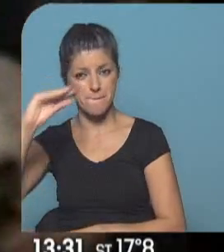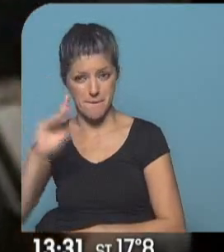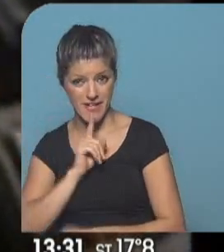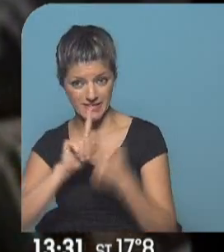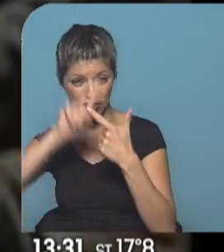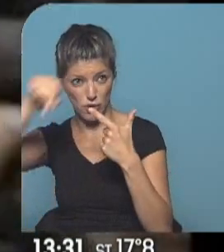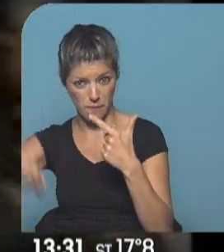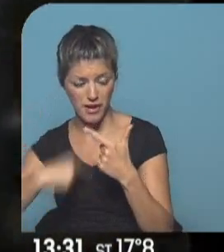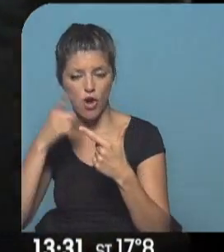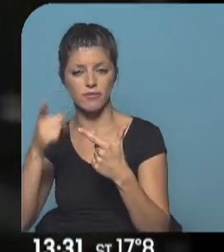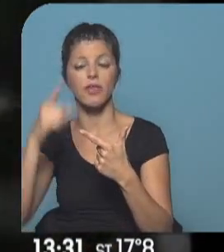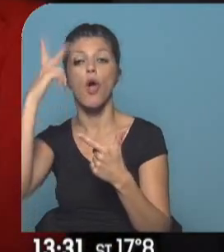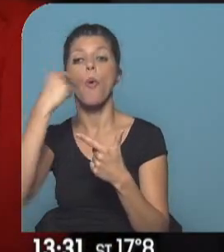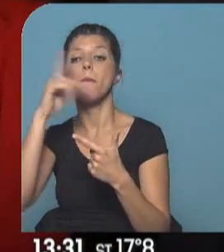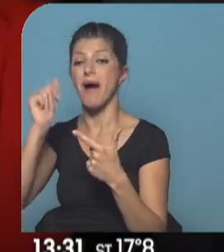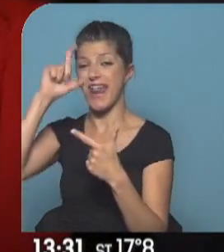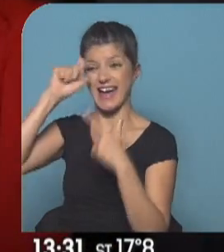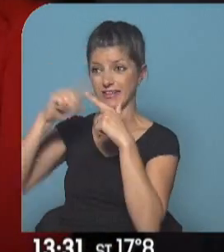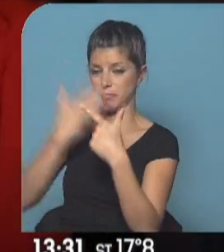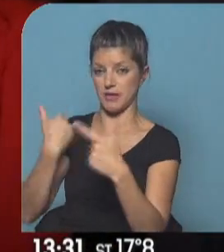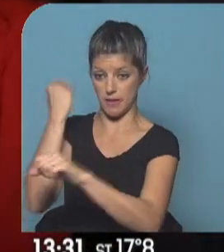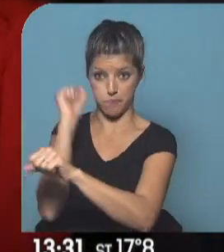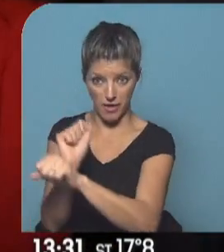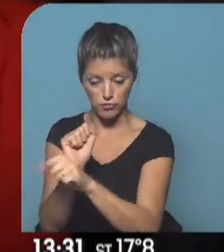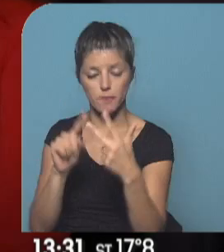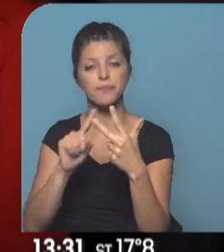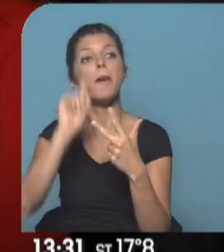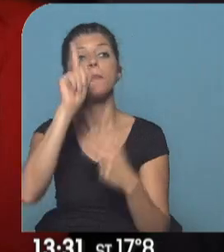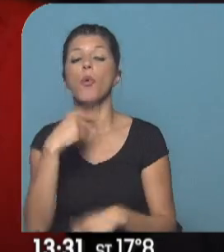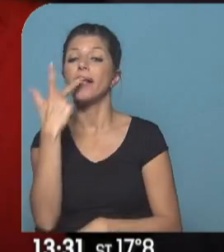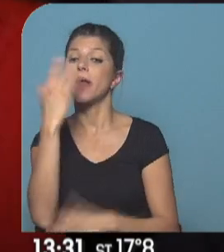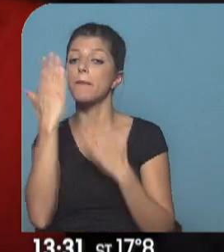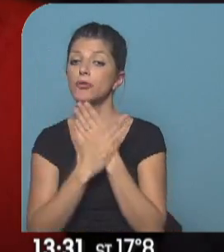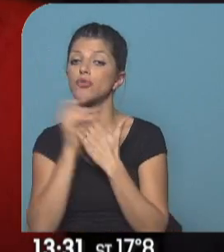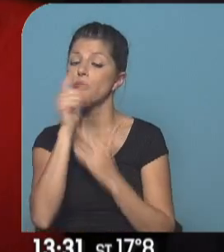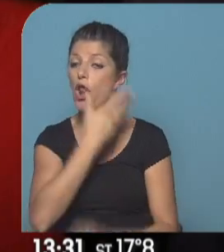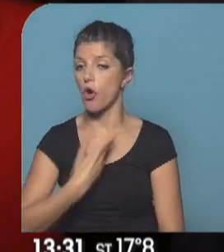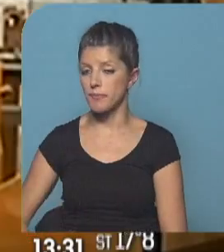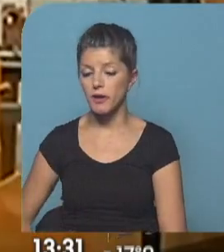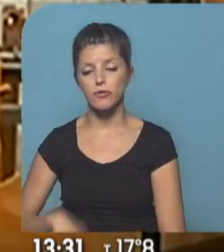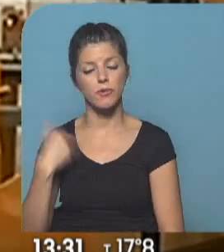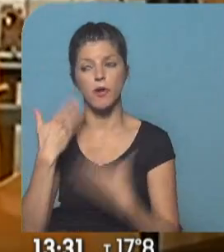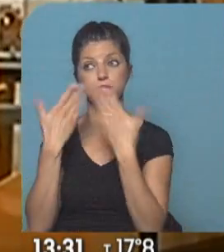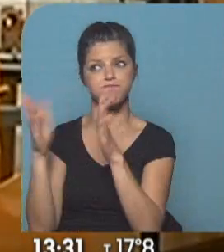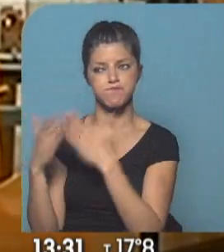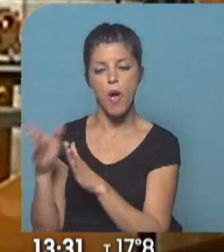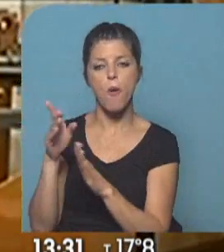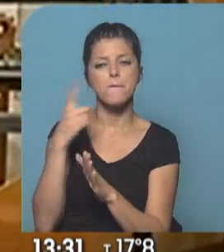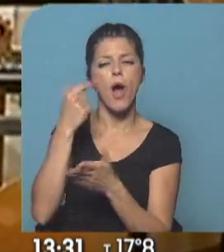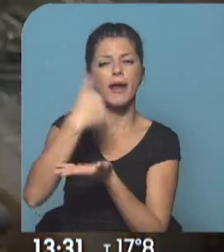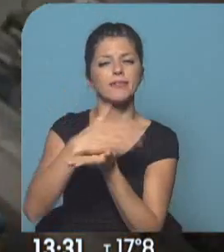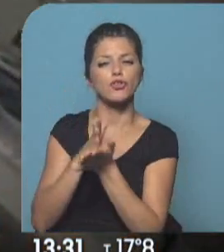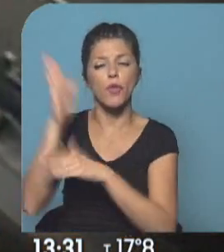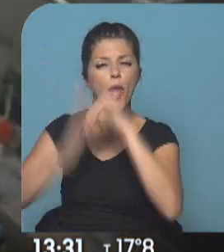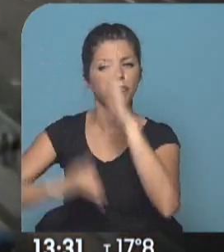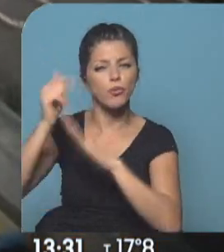su predecesor, Ollanta Humala, 3 de sus ministros debieron renunciar por el pago de sobreprecios en la construcción del aeropuerto